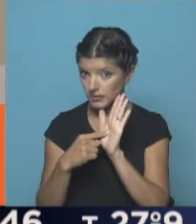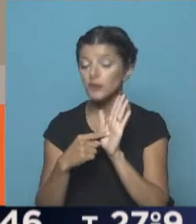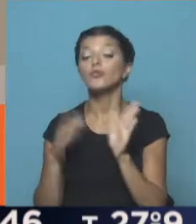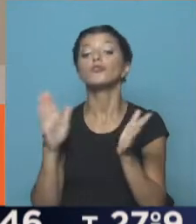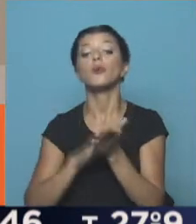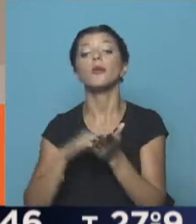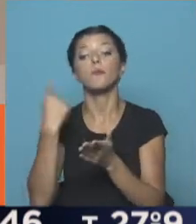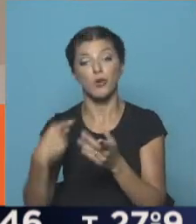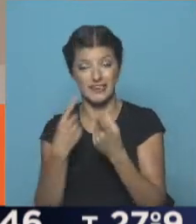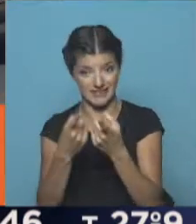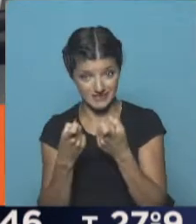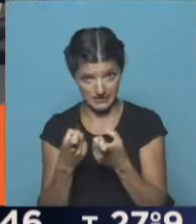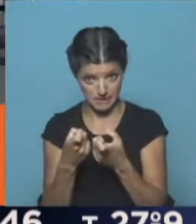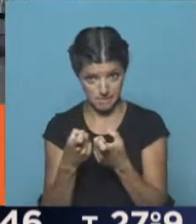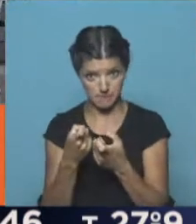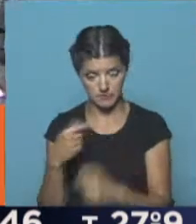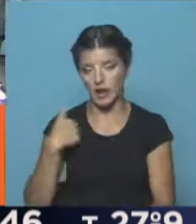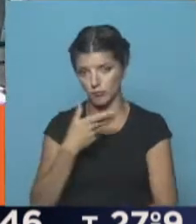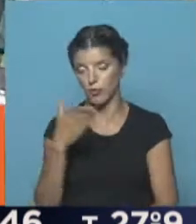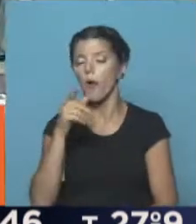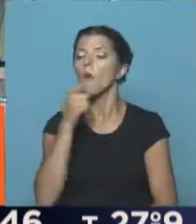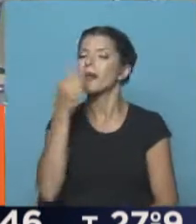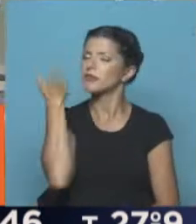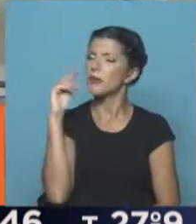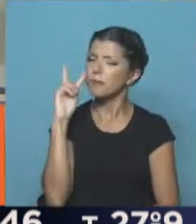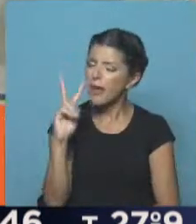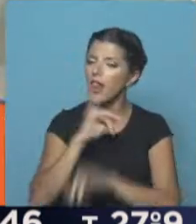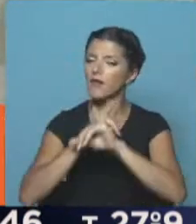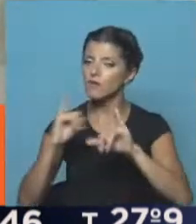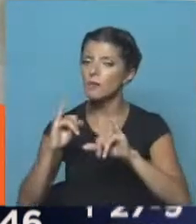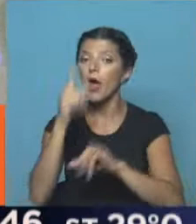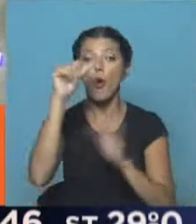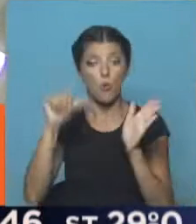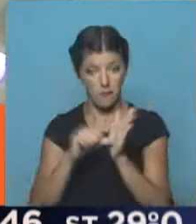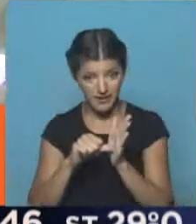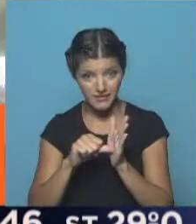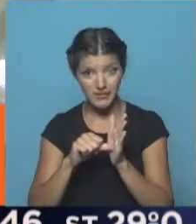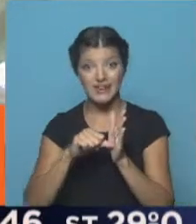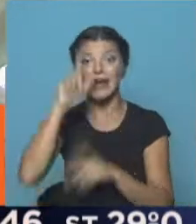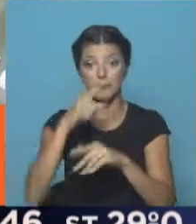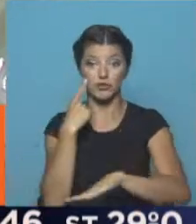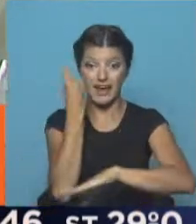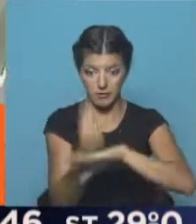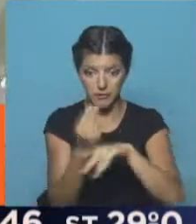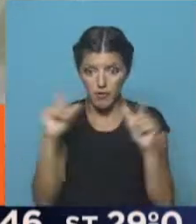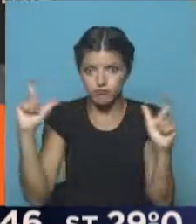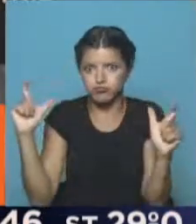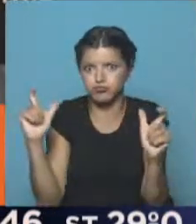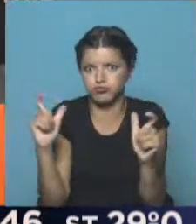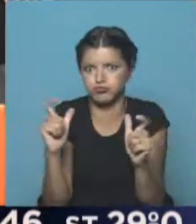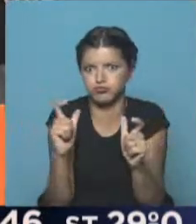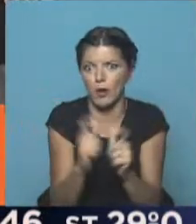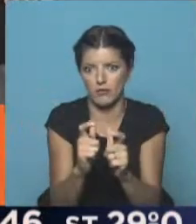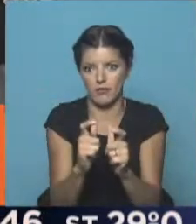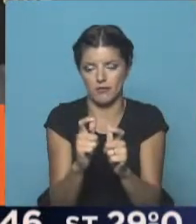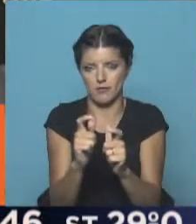gran parte de la población uno de los datos que veíamos el informe es que es un país que está reduciendo su población con la inmigración económica que se estará